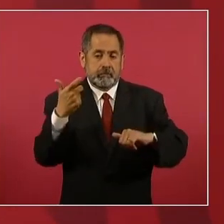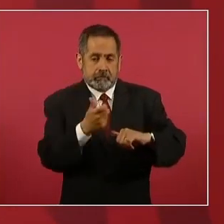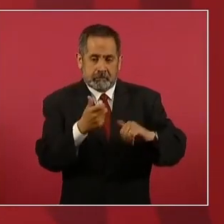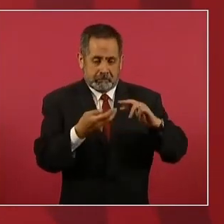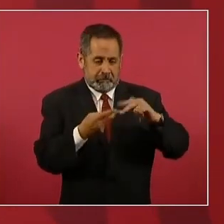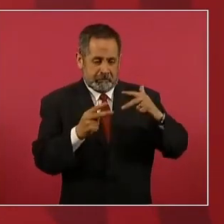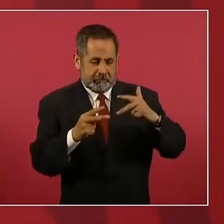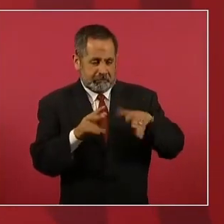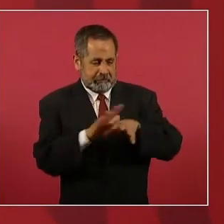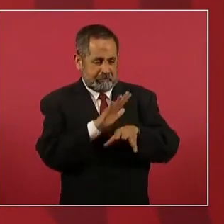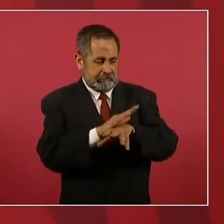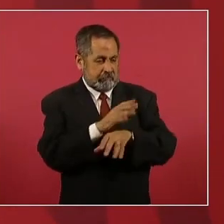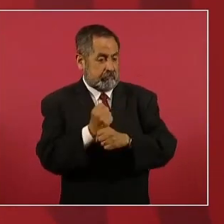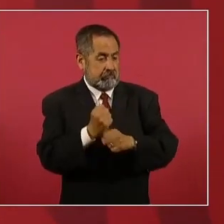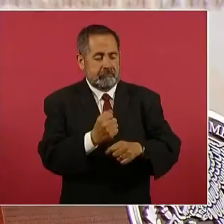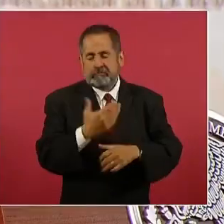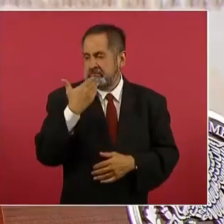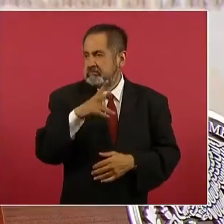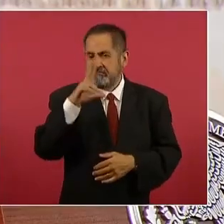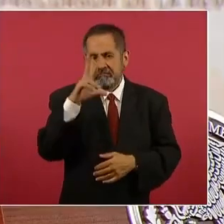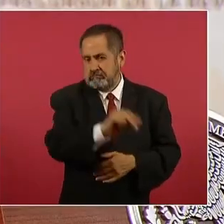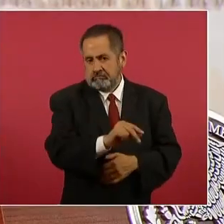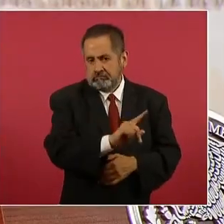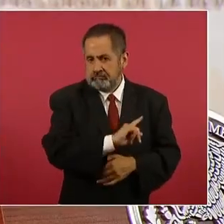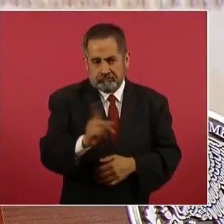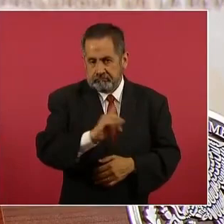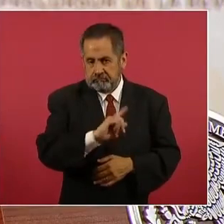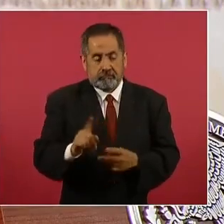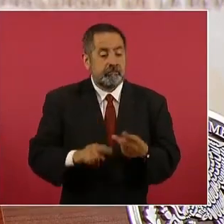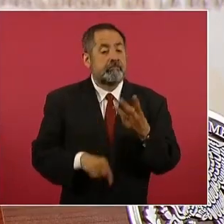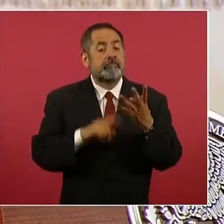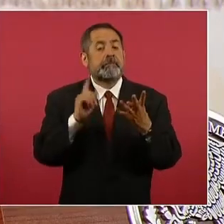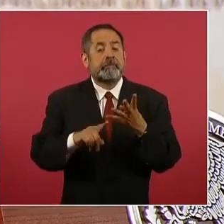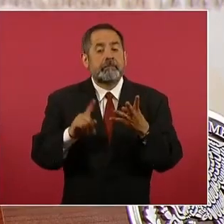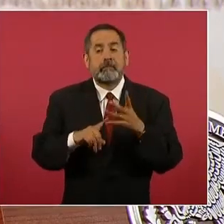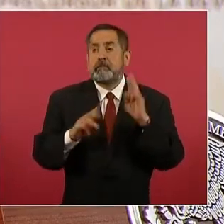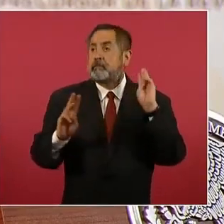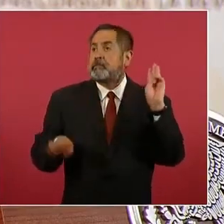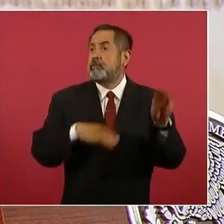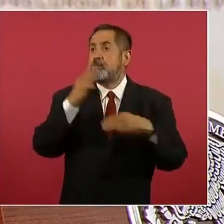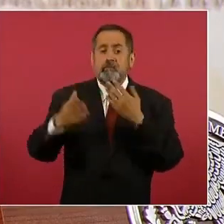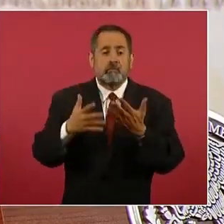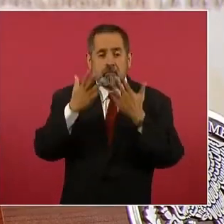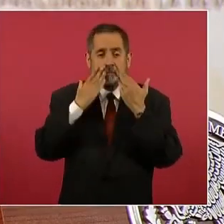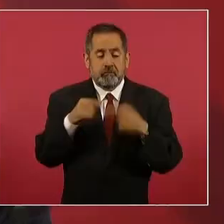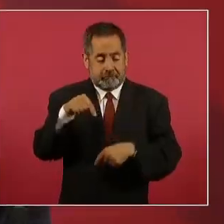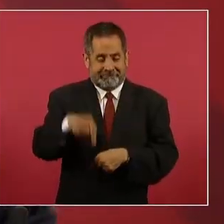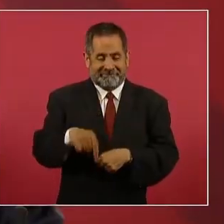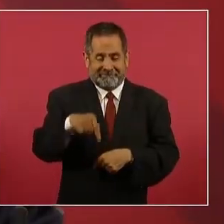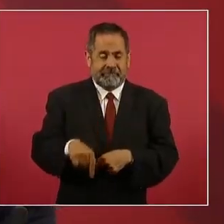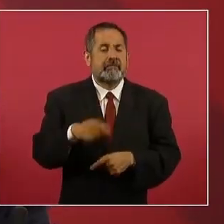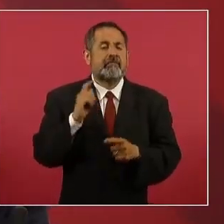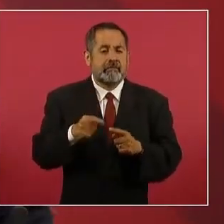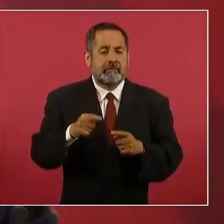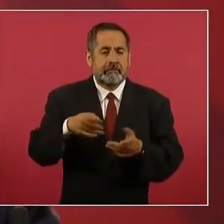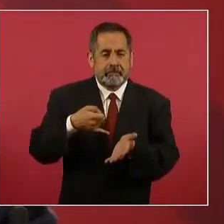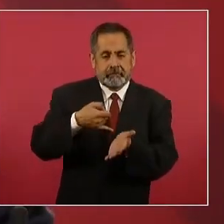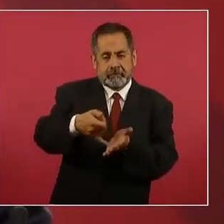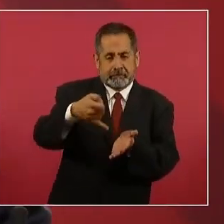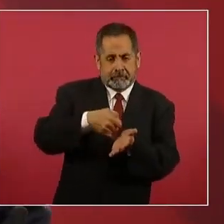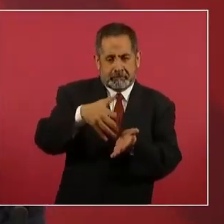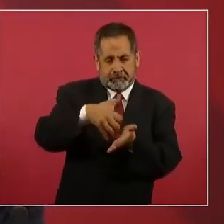Tenemos el programa de reforestación más importante del mundo. Nadie, ningún país invierte